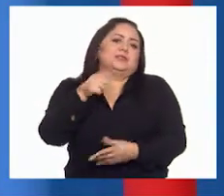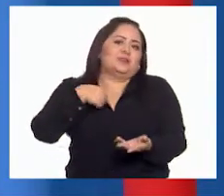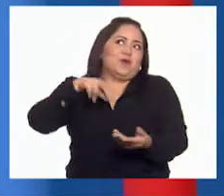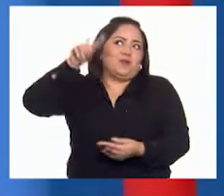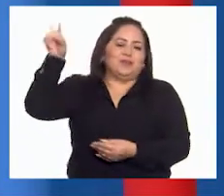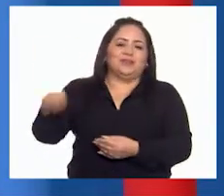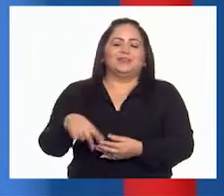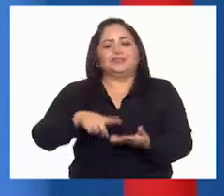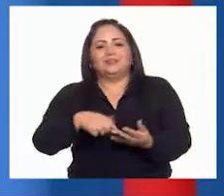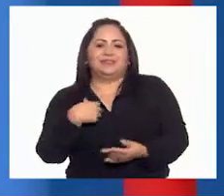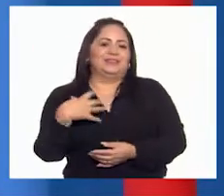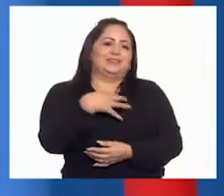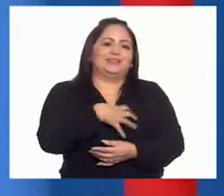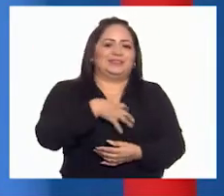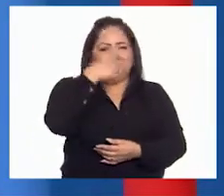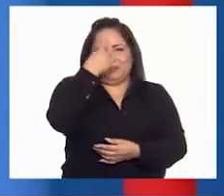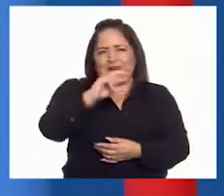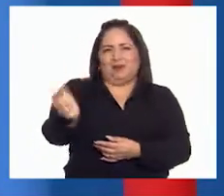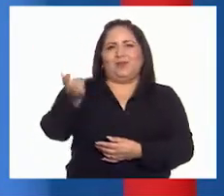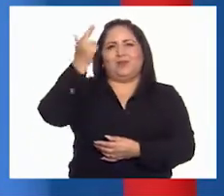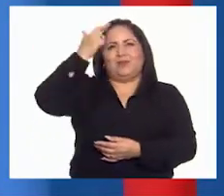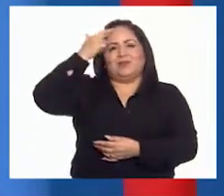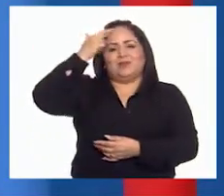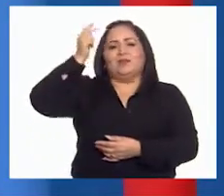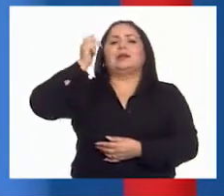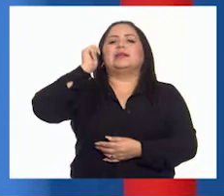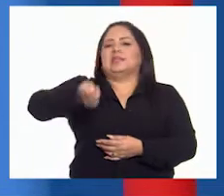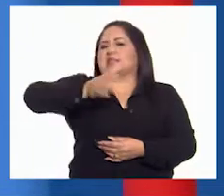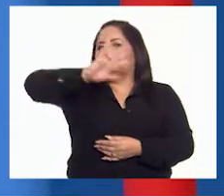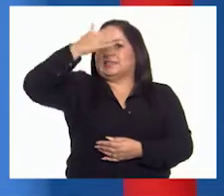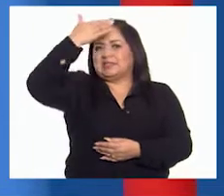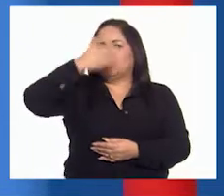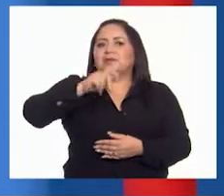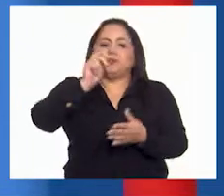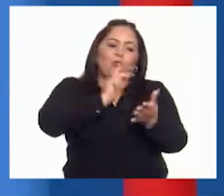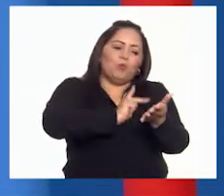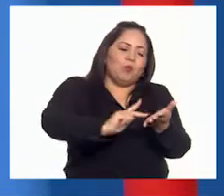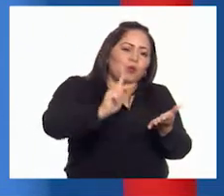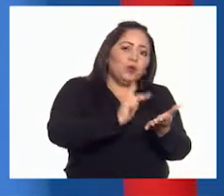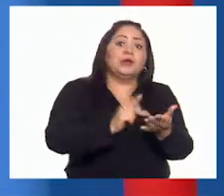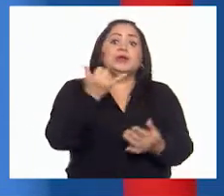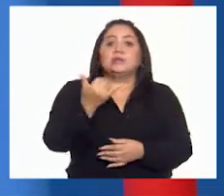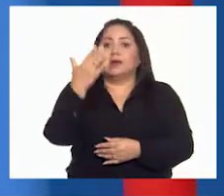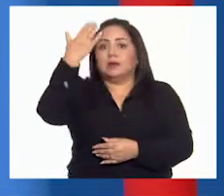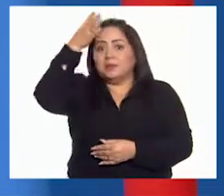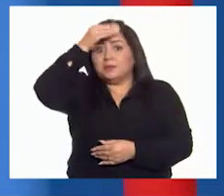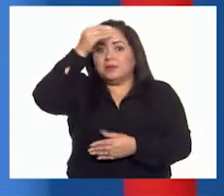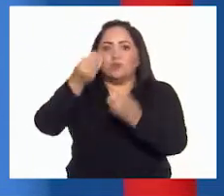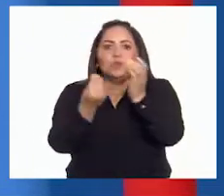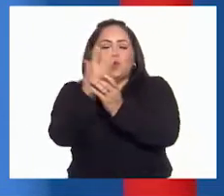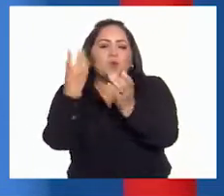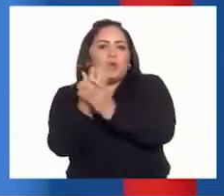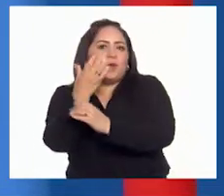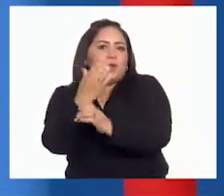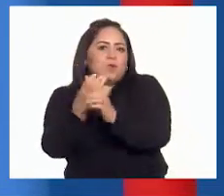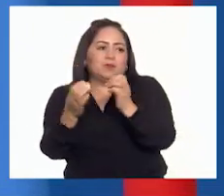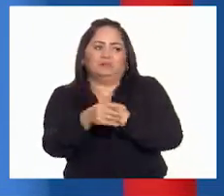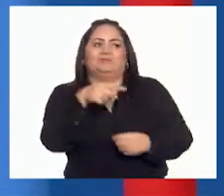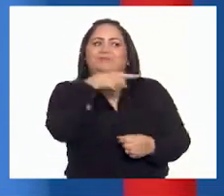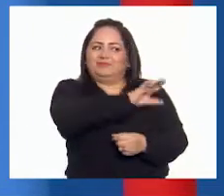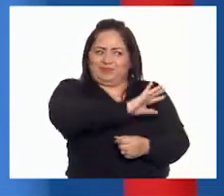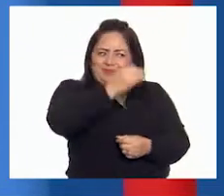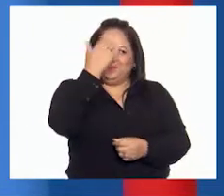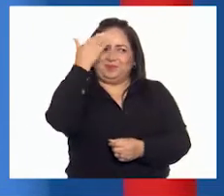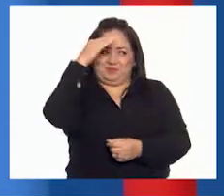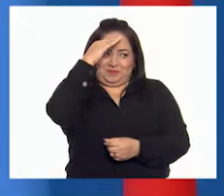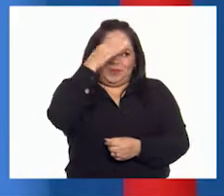yo muy entusiasmada para que recordáramos lo que sabemos sobre poesía y aprender cosas nuevas, ya te imaginarás cómo